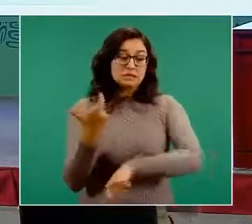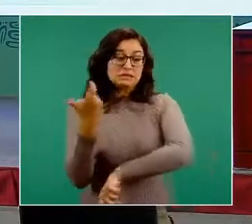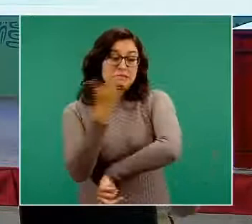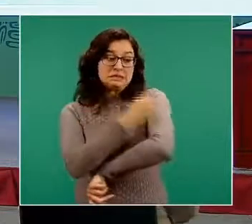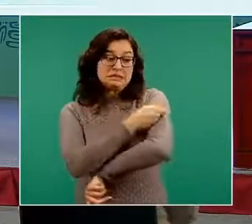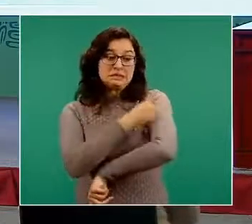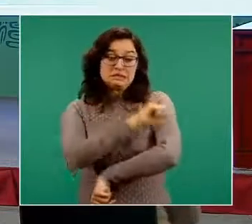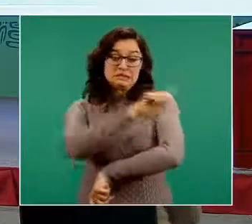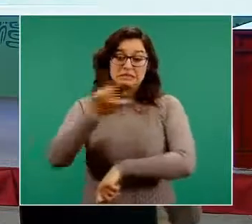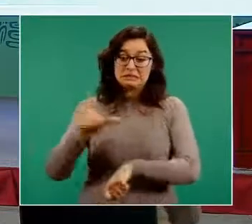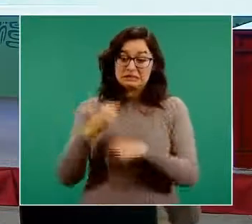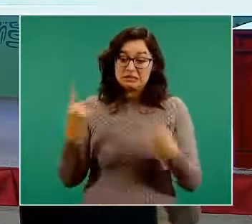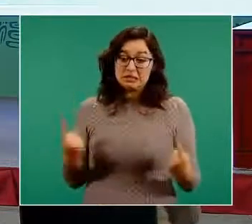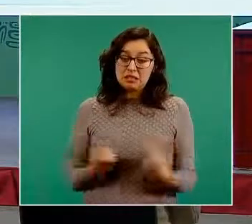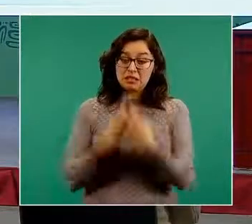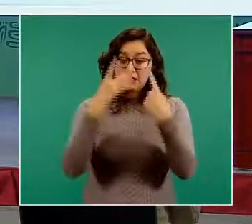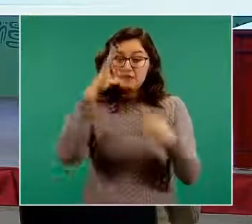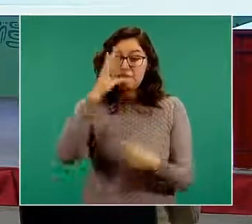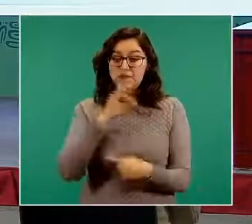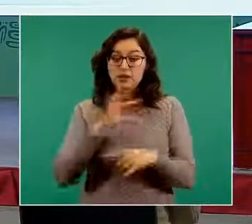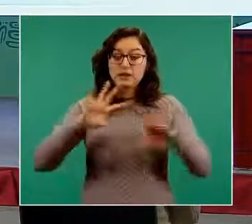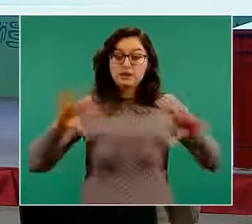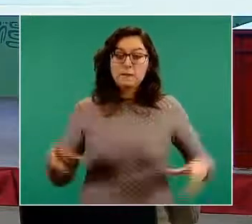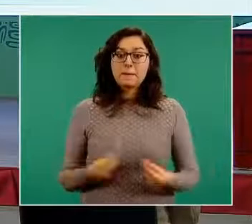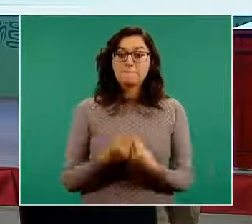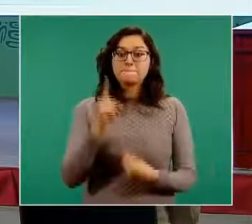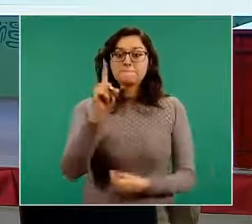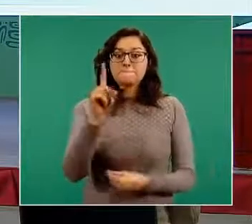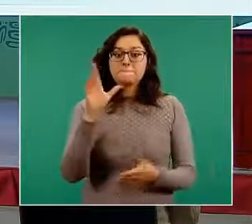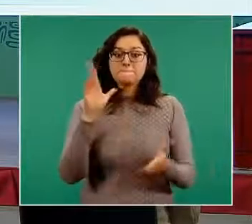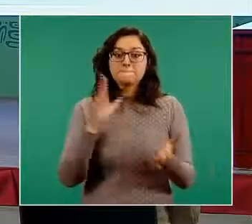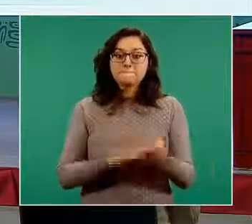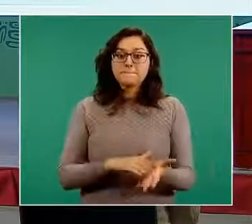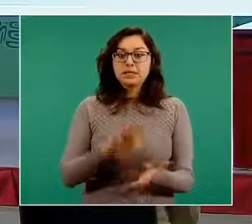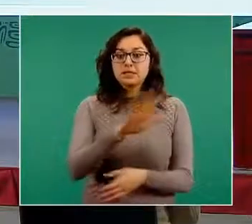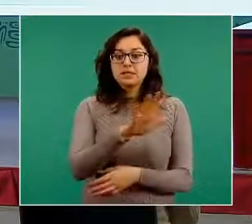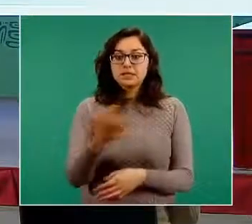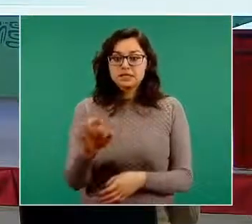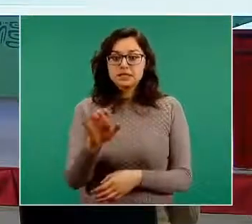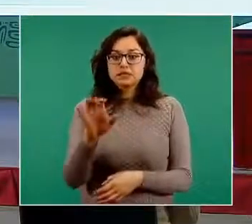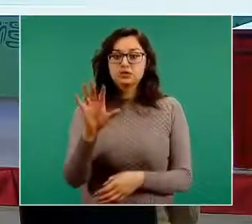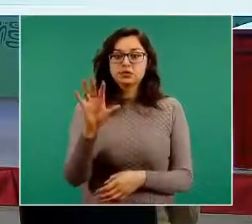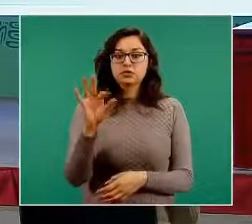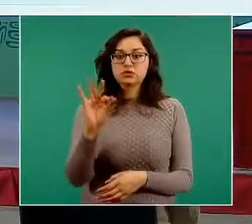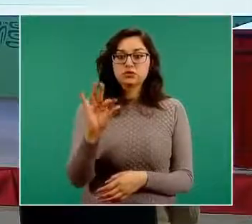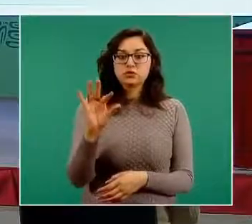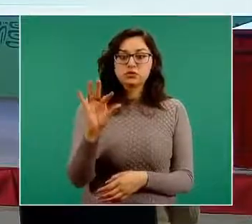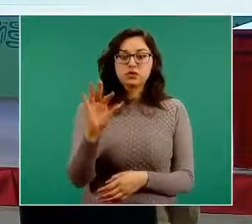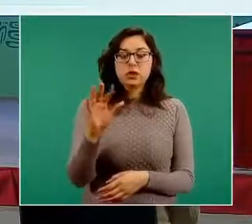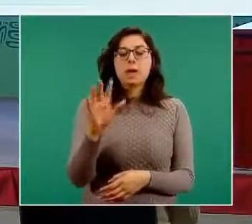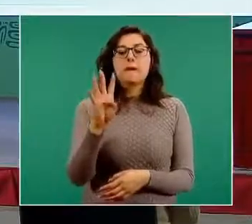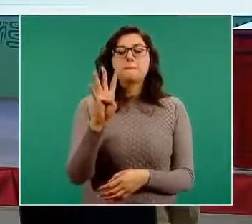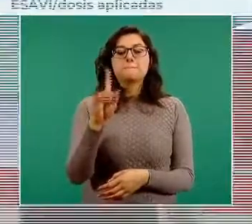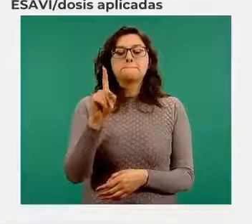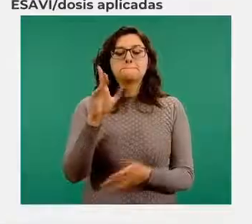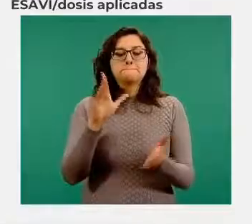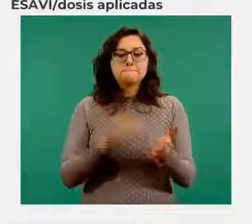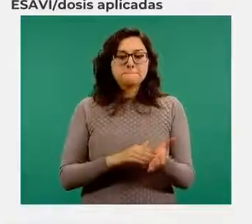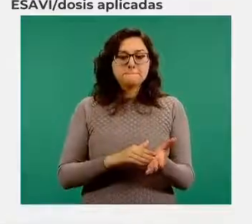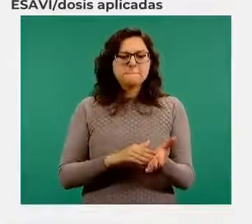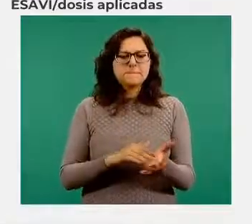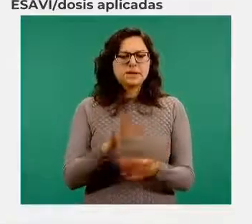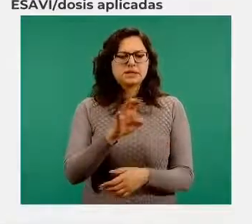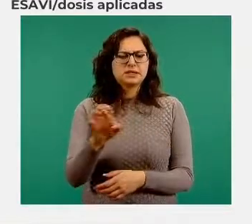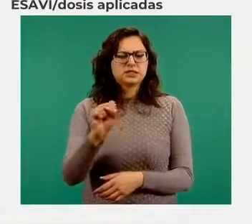e inmunización. Tenemos 1.564 casos notificados. Como pueden ver, hay 25 que fueron considerados